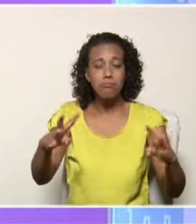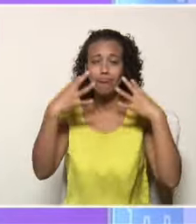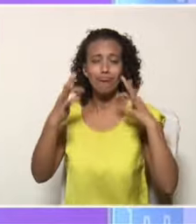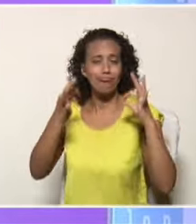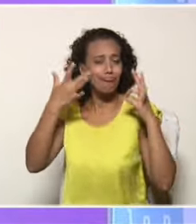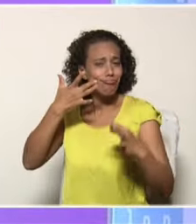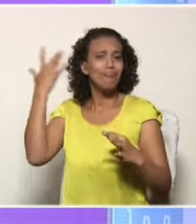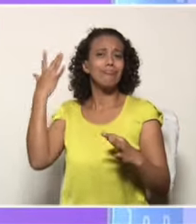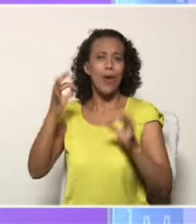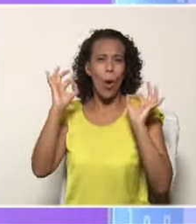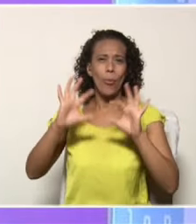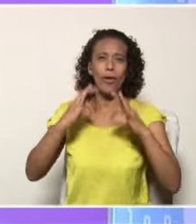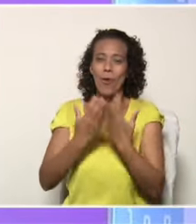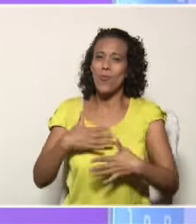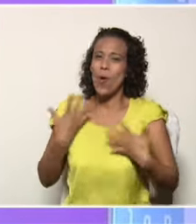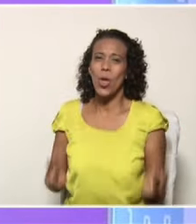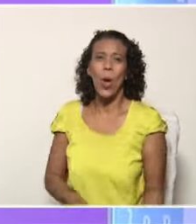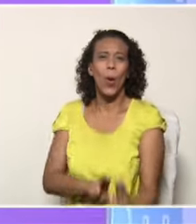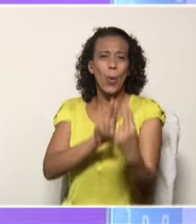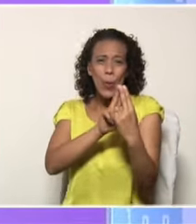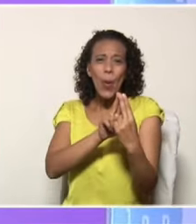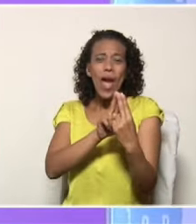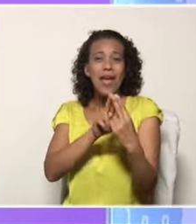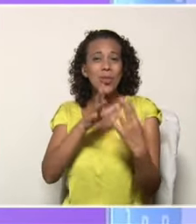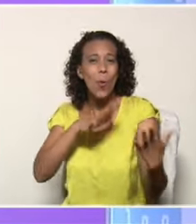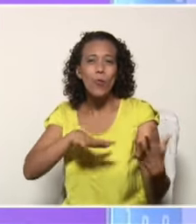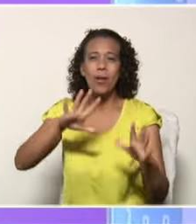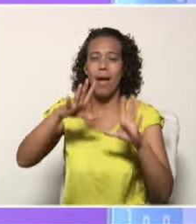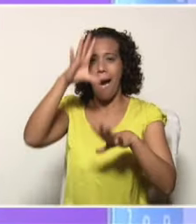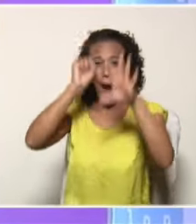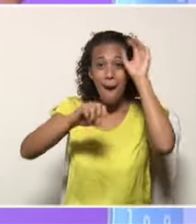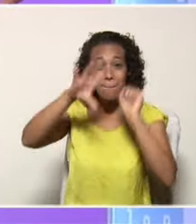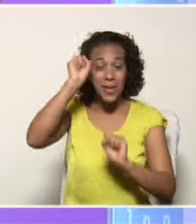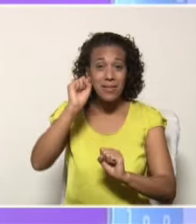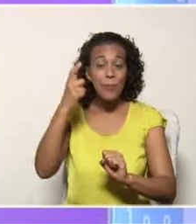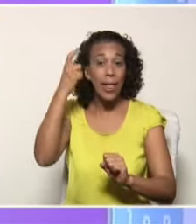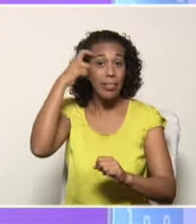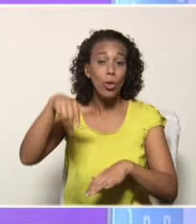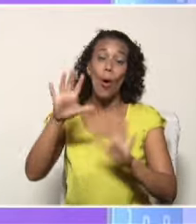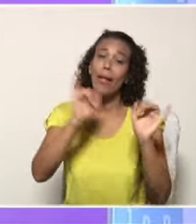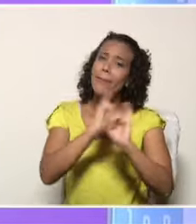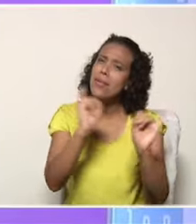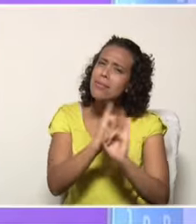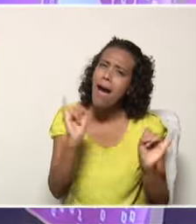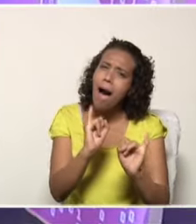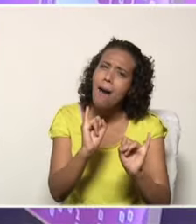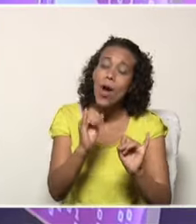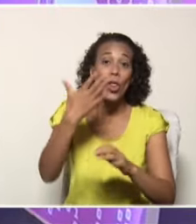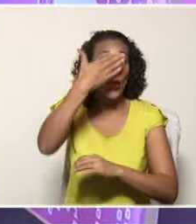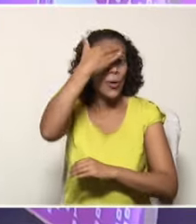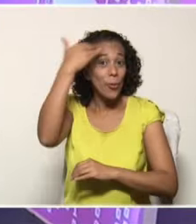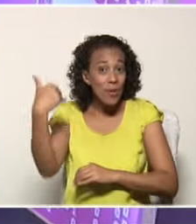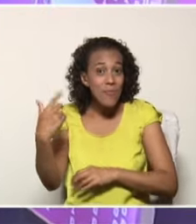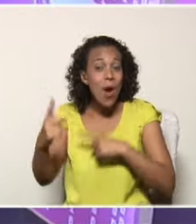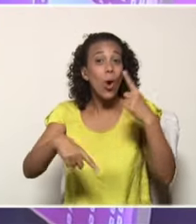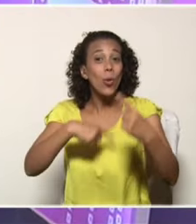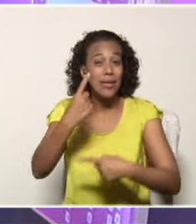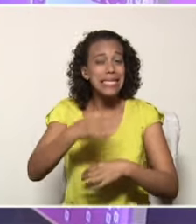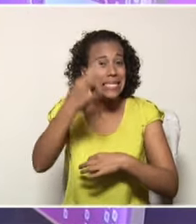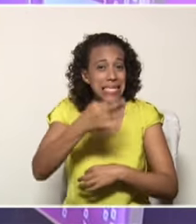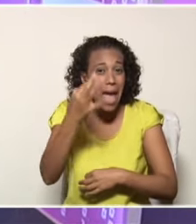de este emocionante encuentro y este viaje hacia el aprendizaje. Por el día de hoy nos despedimos, pero no olvides que nos vamos a